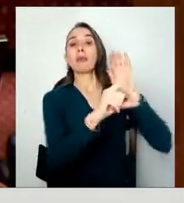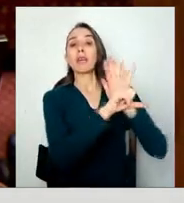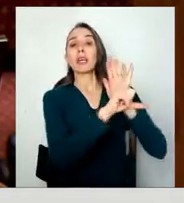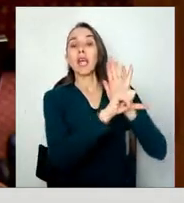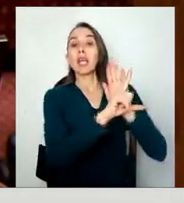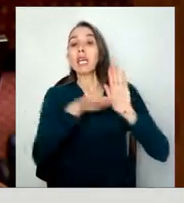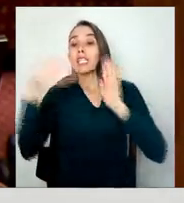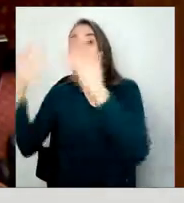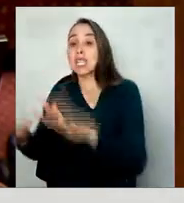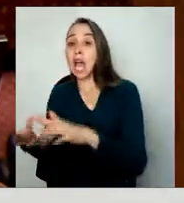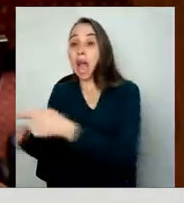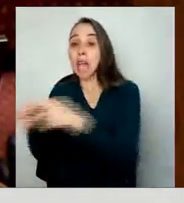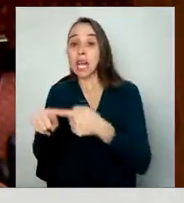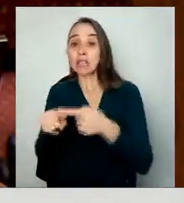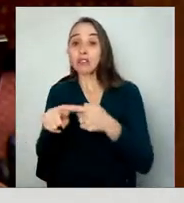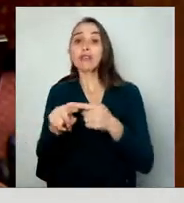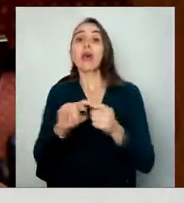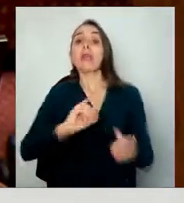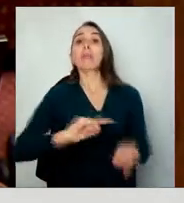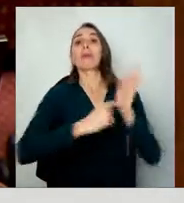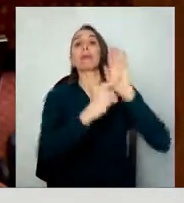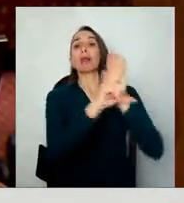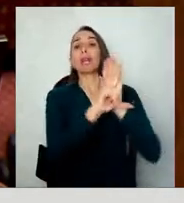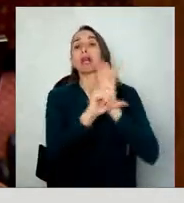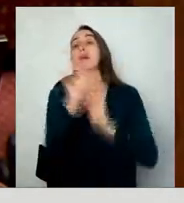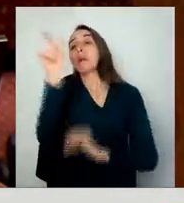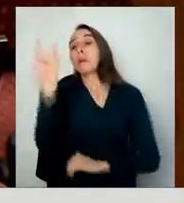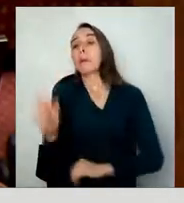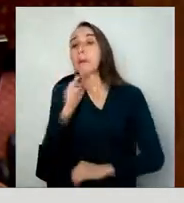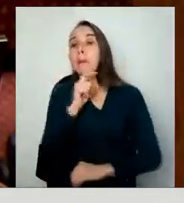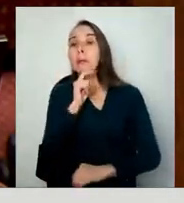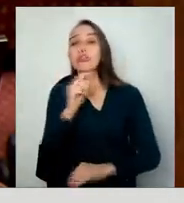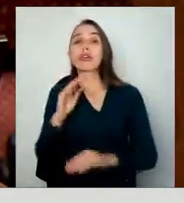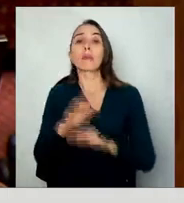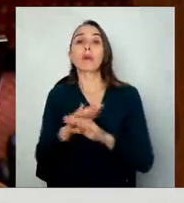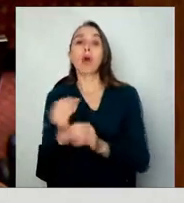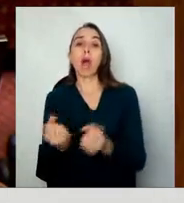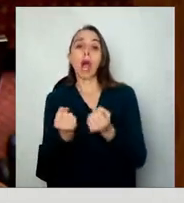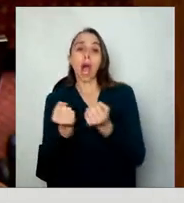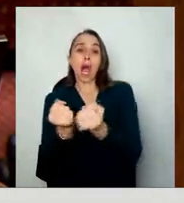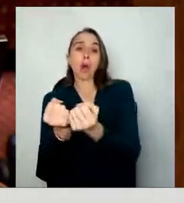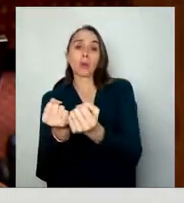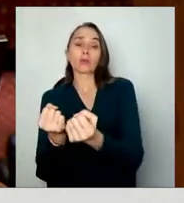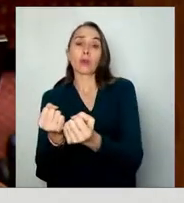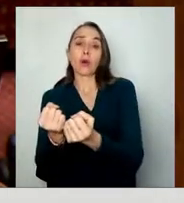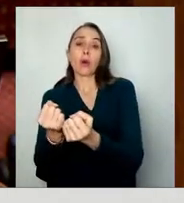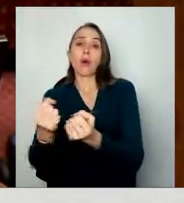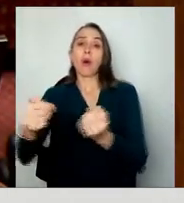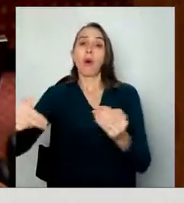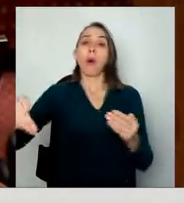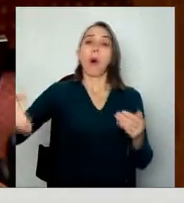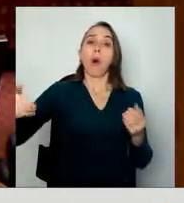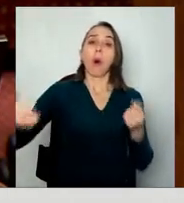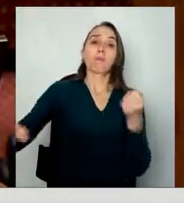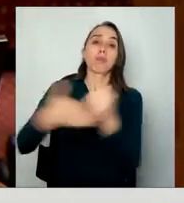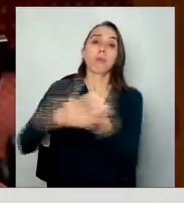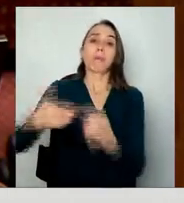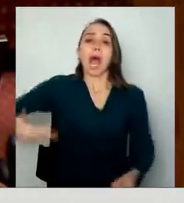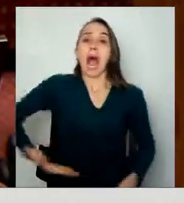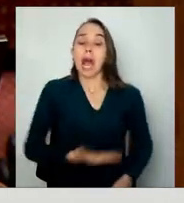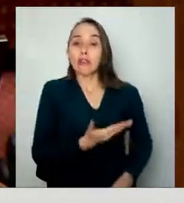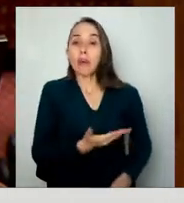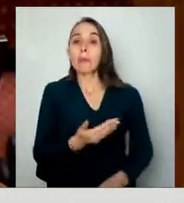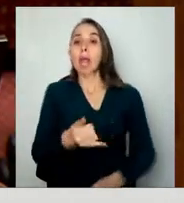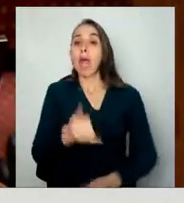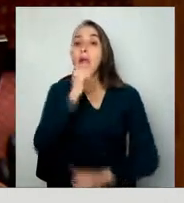la sociedad Cuando alguien o cuando alguien ha atropellado al a otra persona por estado de ebriedad se aumentan las penas cuando